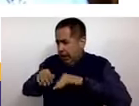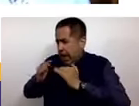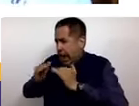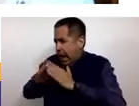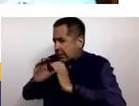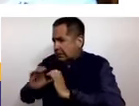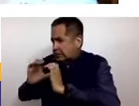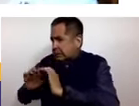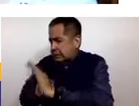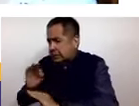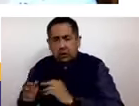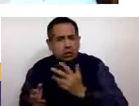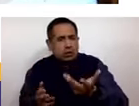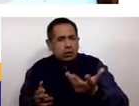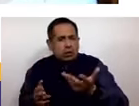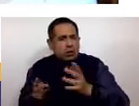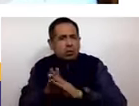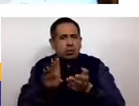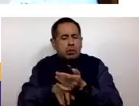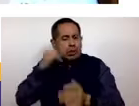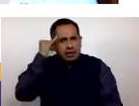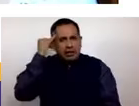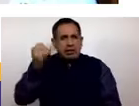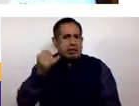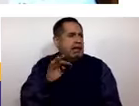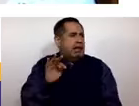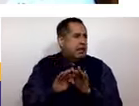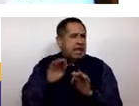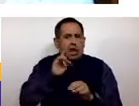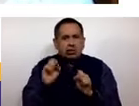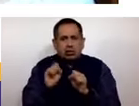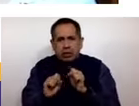Ejemplo, la tía, la sobrina.